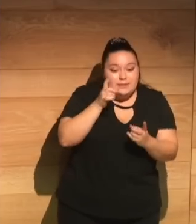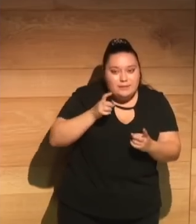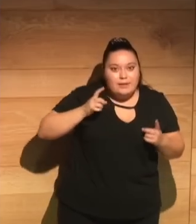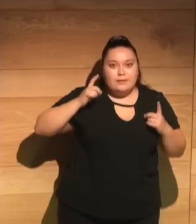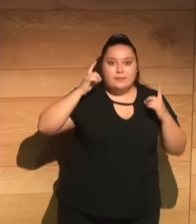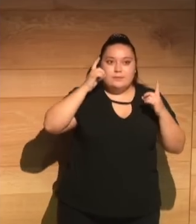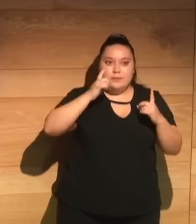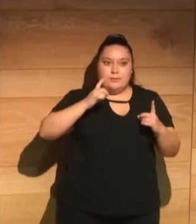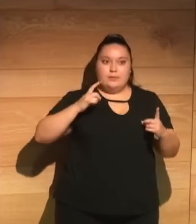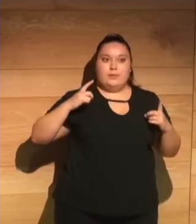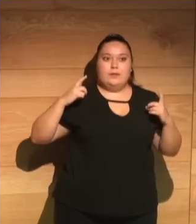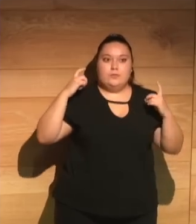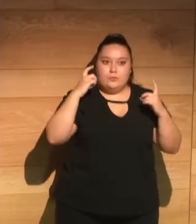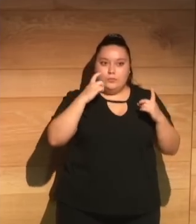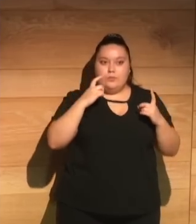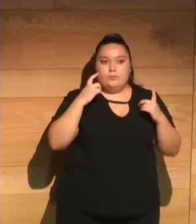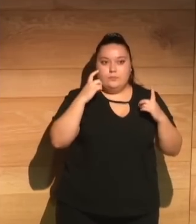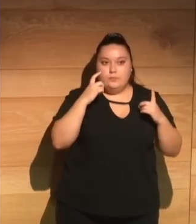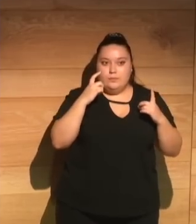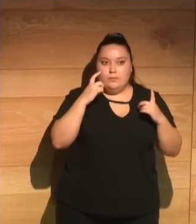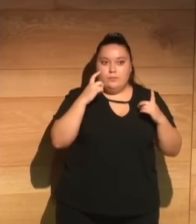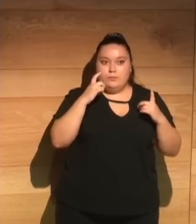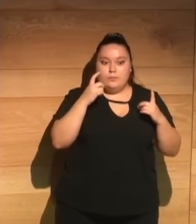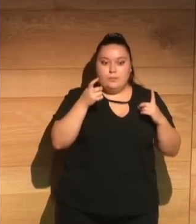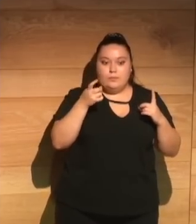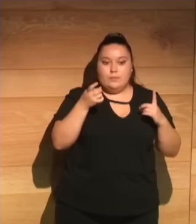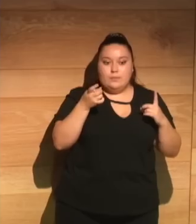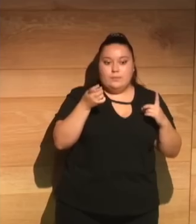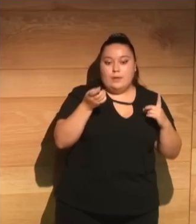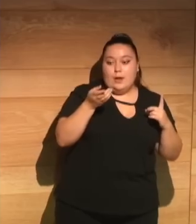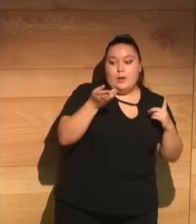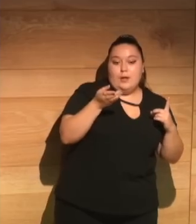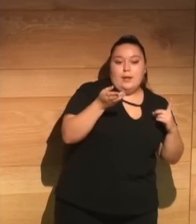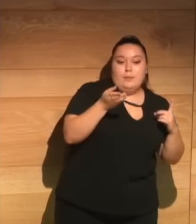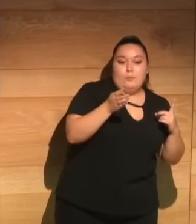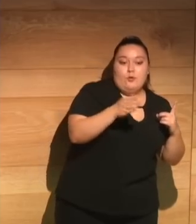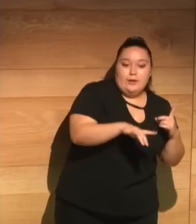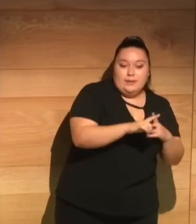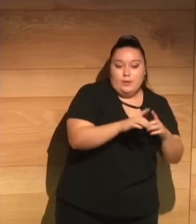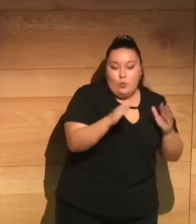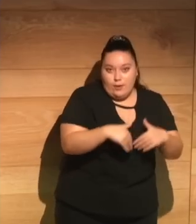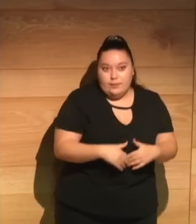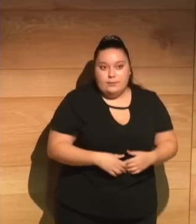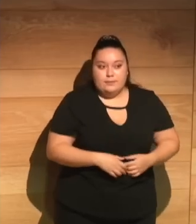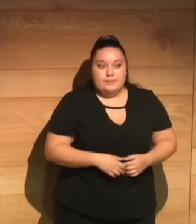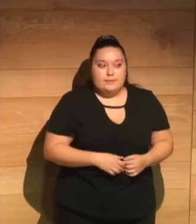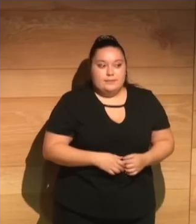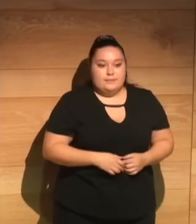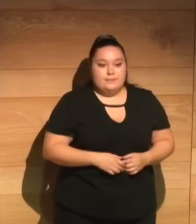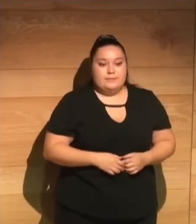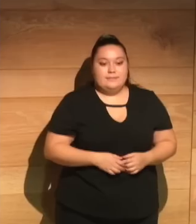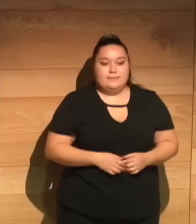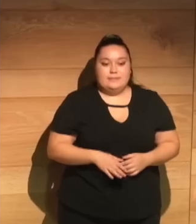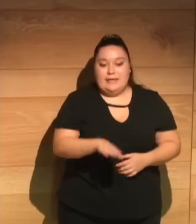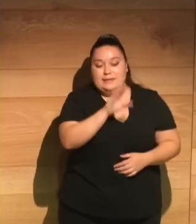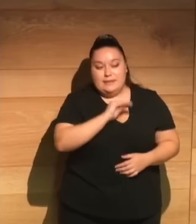intentando captar y capturar la inmortalidad, de alguna forma, la realidad, volcarla en algo que se pueda